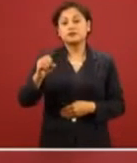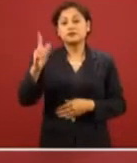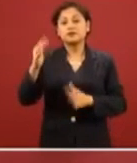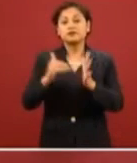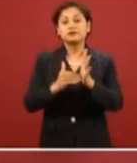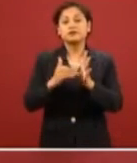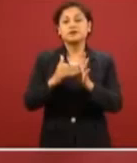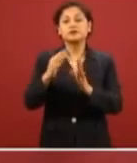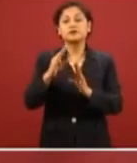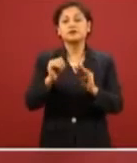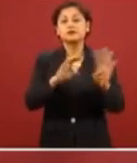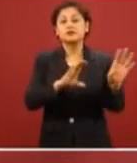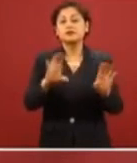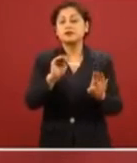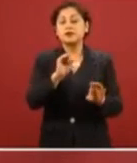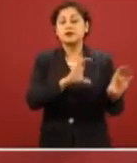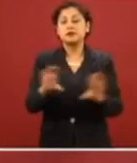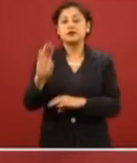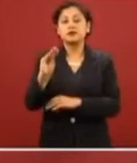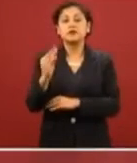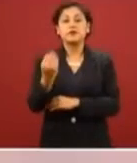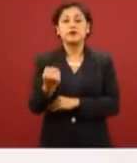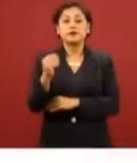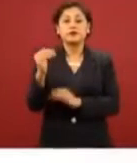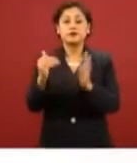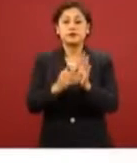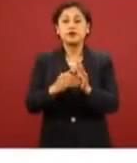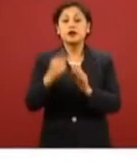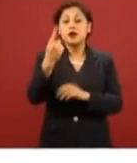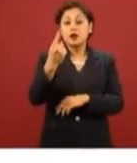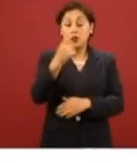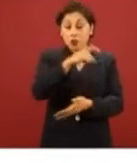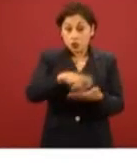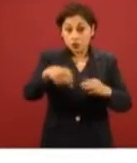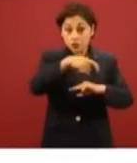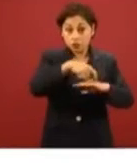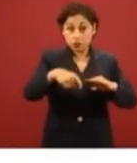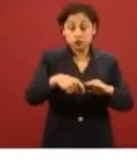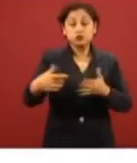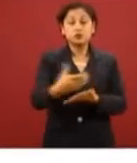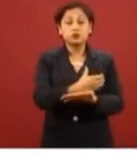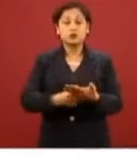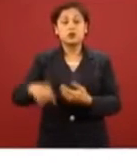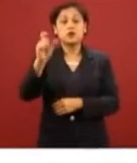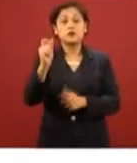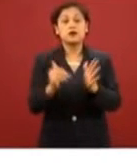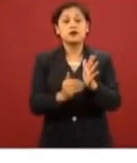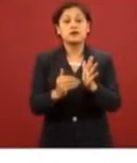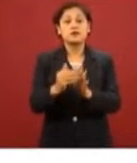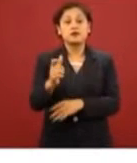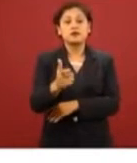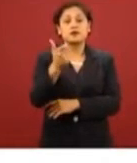5.999.000, y con un billete la gente puede ganar hasta 20 millones de pesos. En total se van a